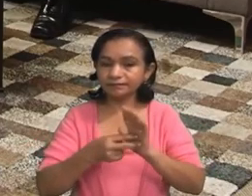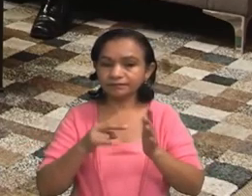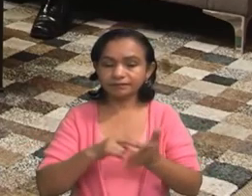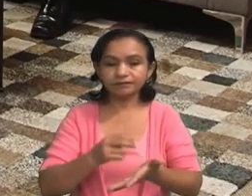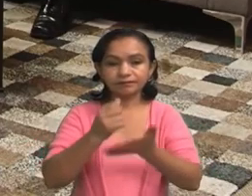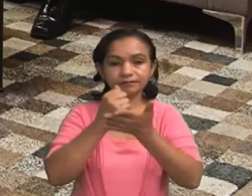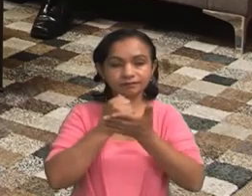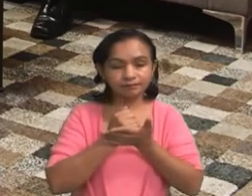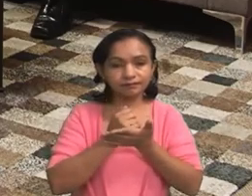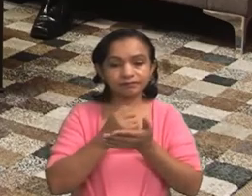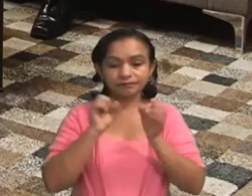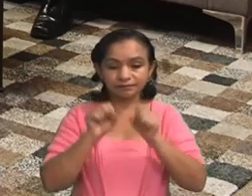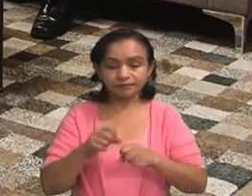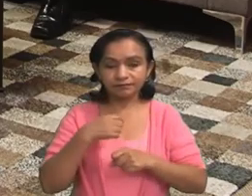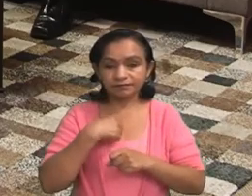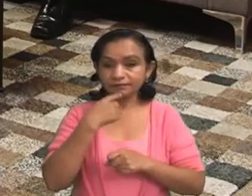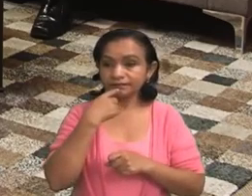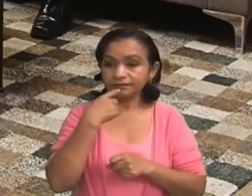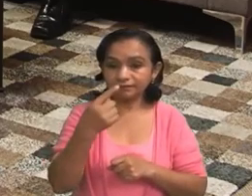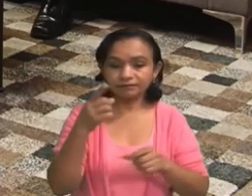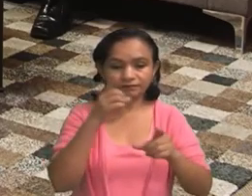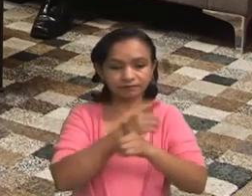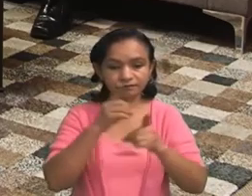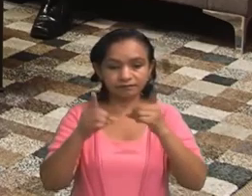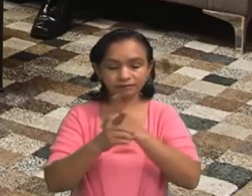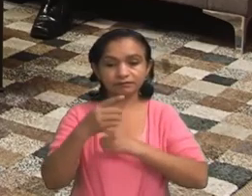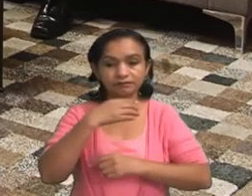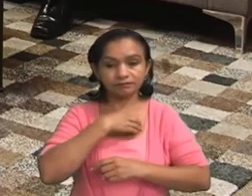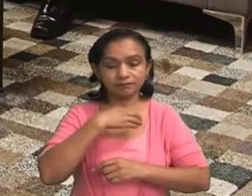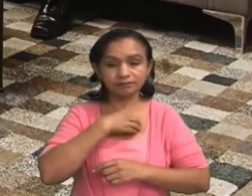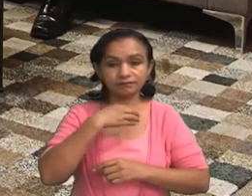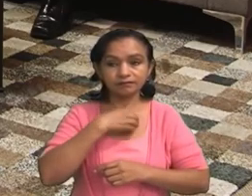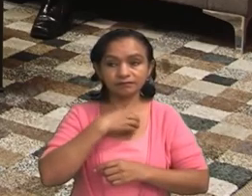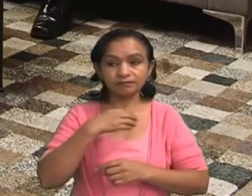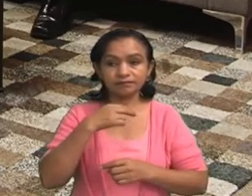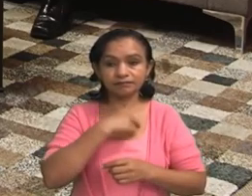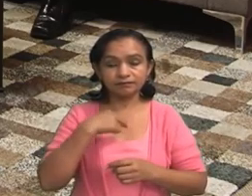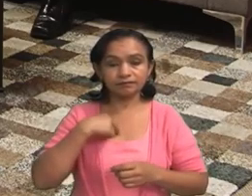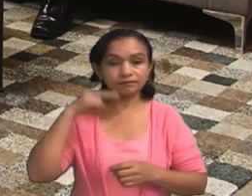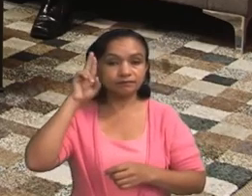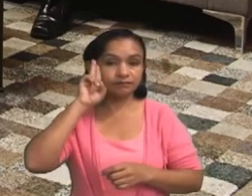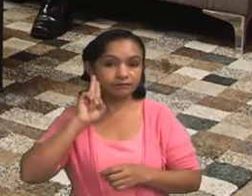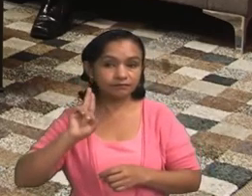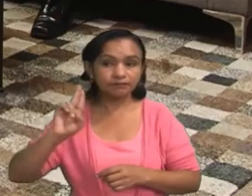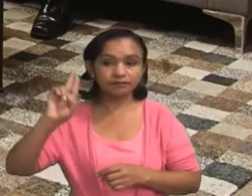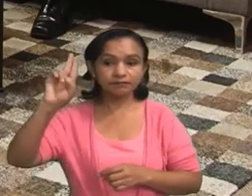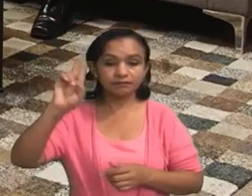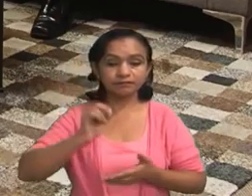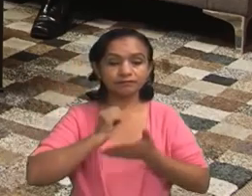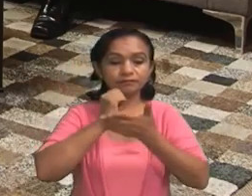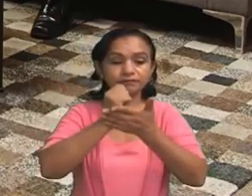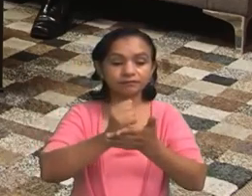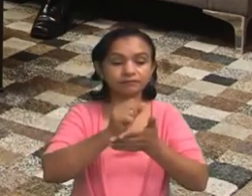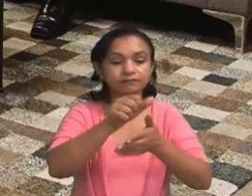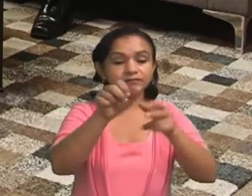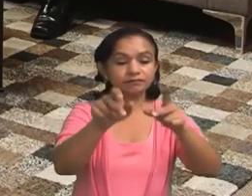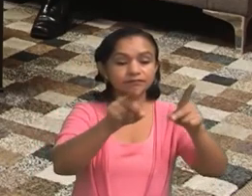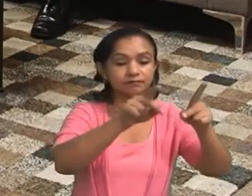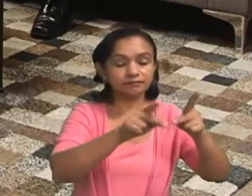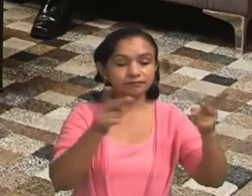diría yo nos obliga, porque es la razón de ser de una universidad en función del servicio de la comunidad.